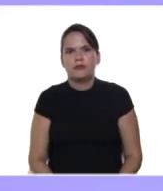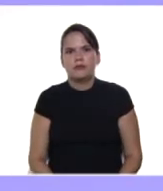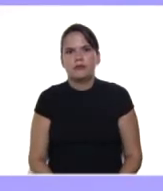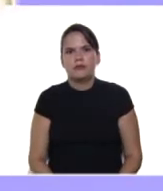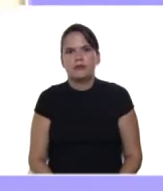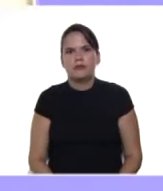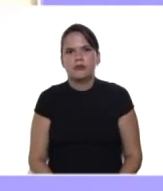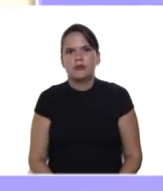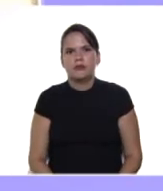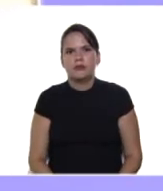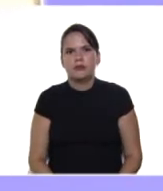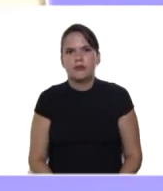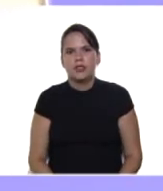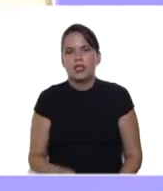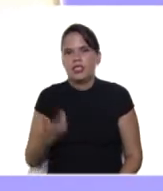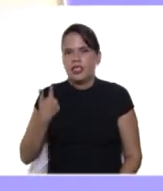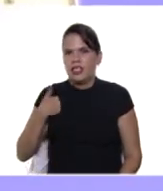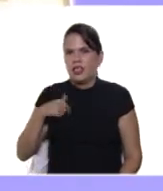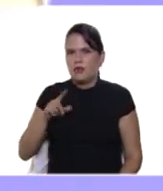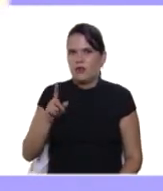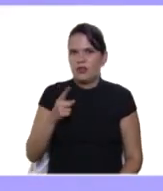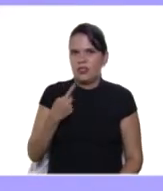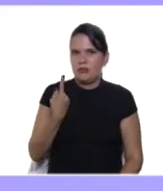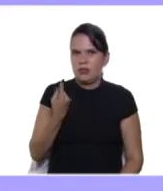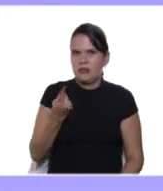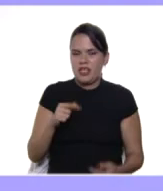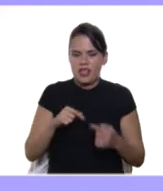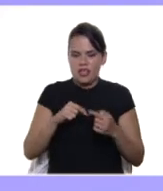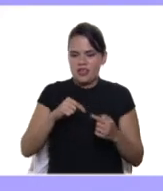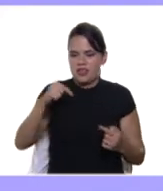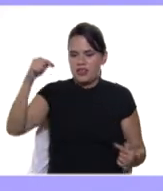Y tenemos nuestra primera diagonal.